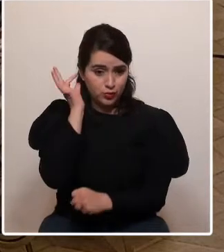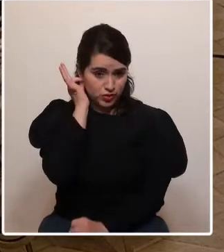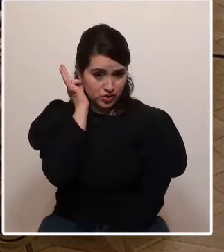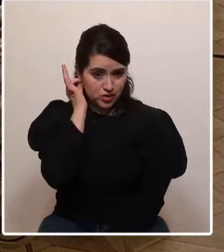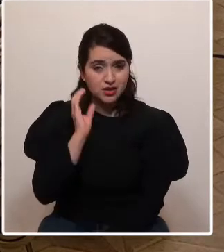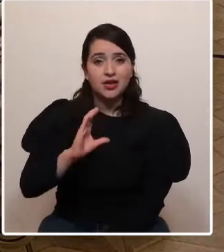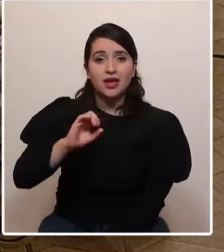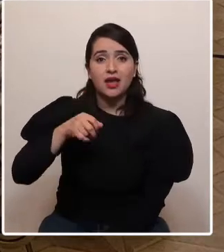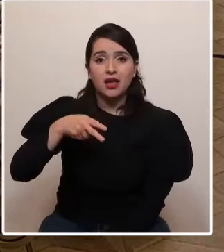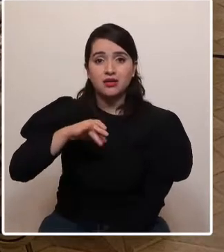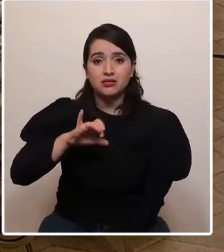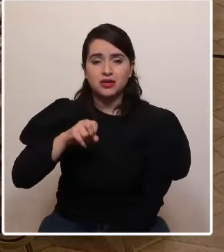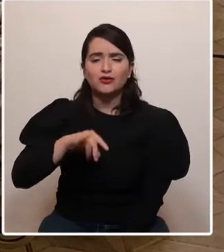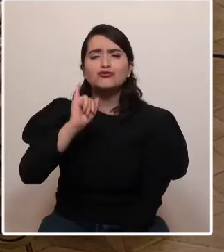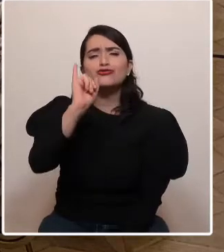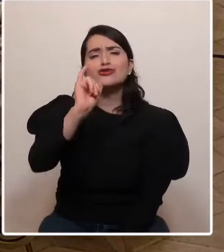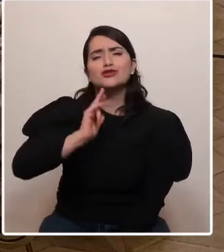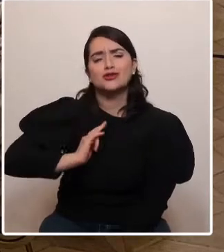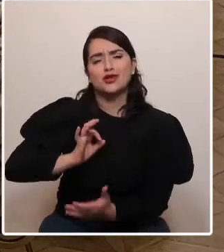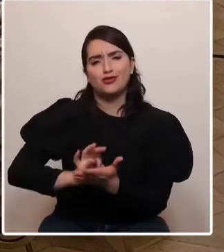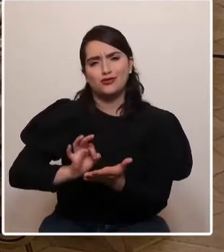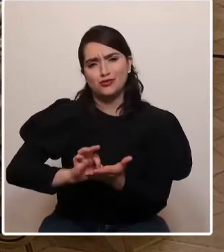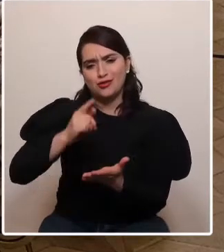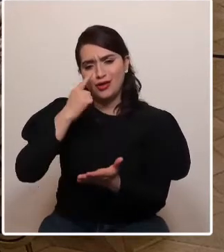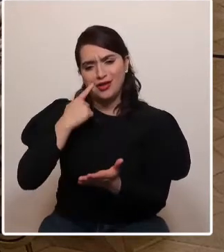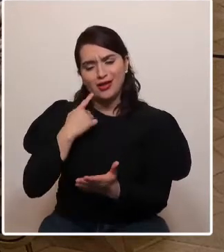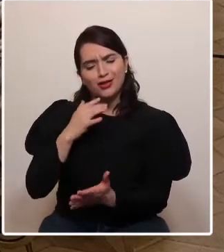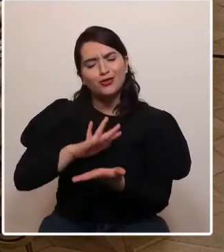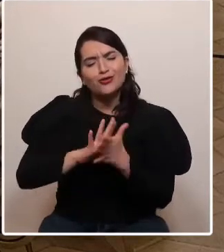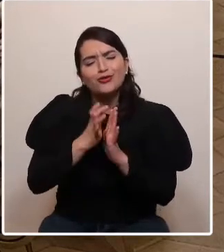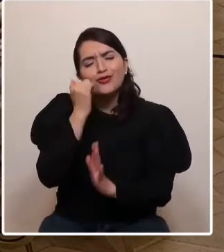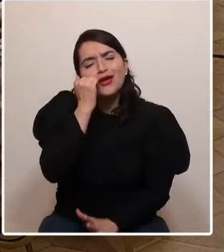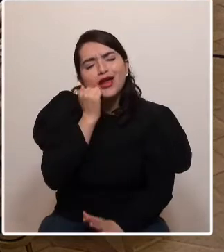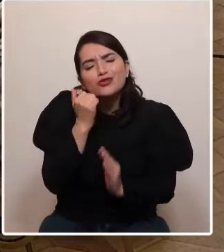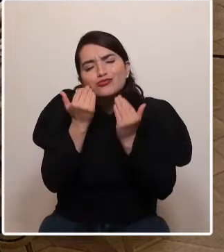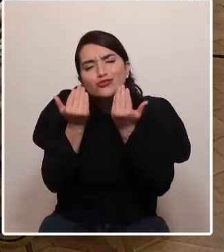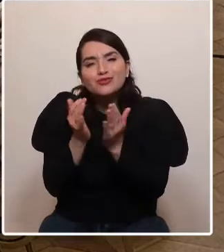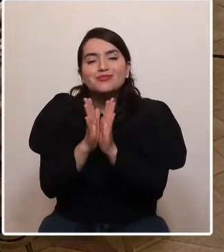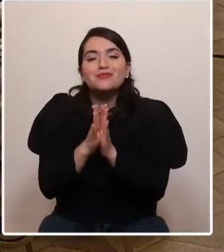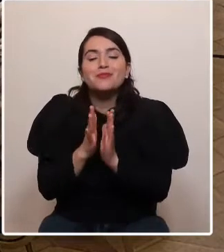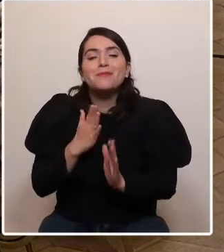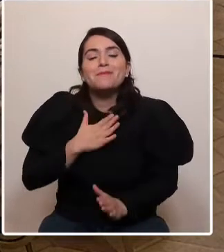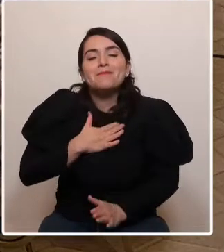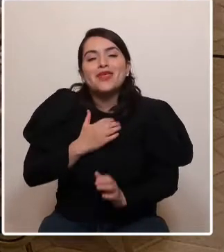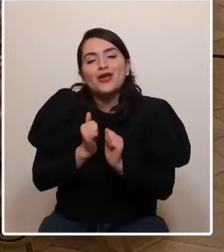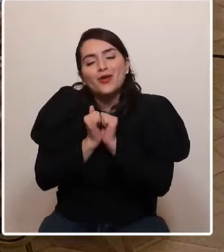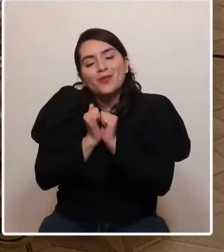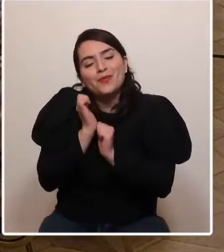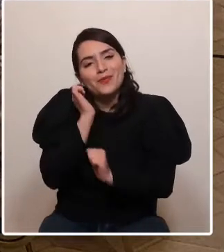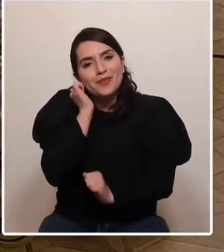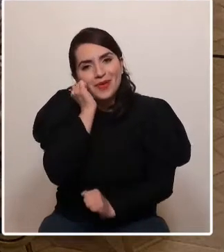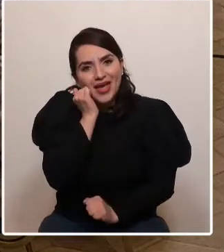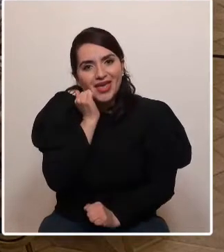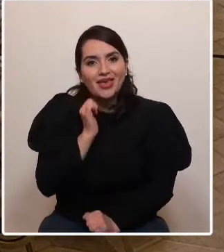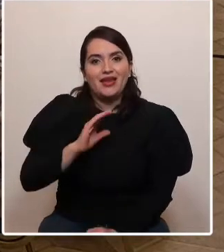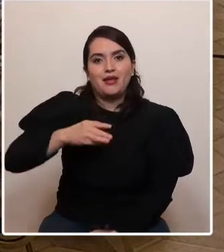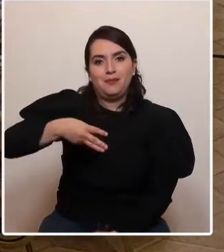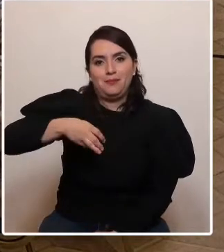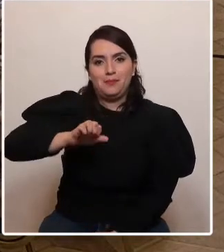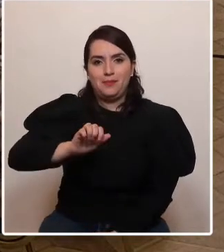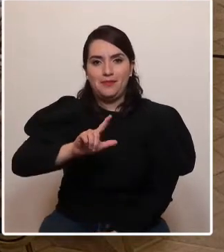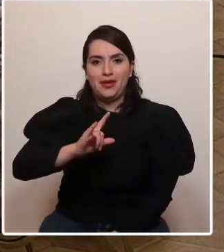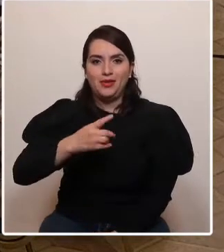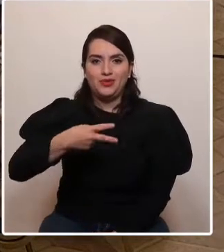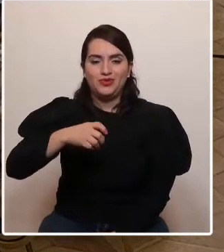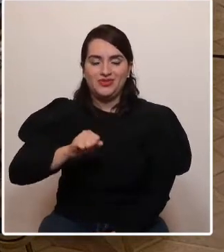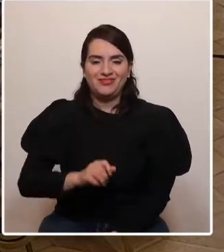favor. Señor secretario, con todo el cariño para mi compañera Malucha. Gracias. Tiene la palabra por 4 minutos, convencional